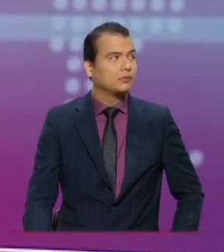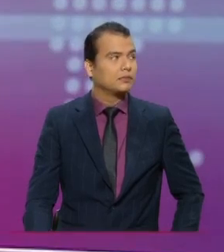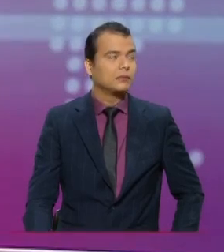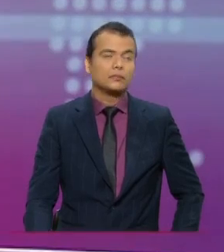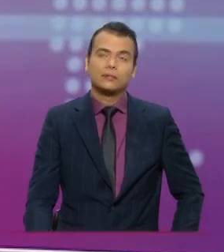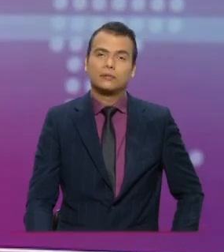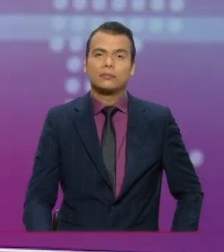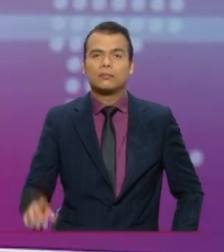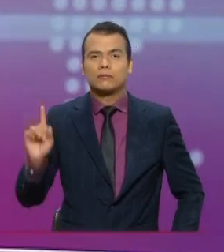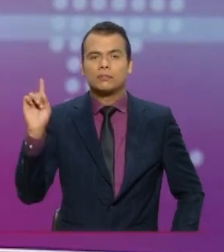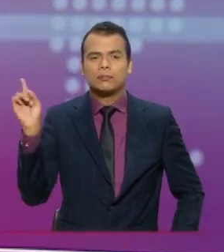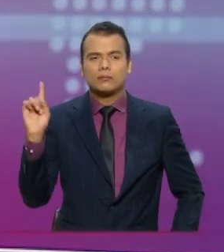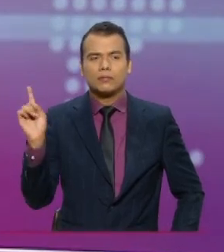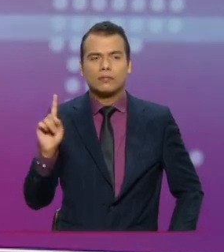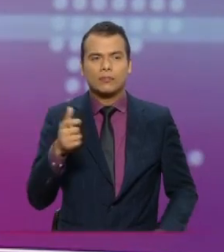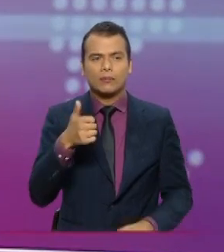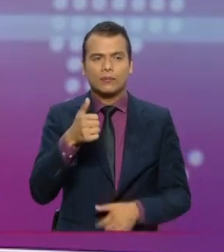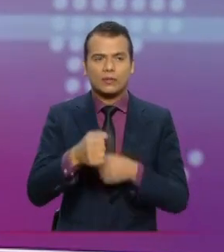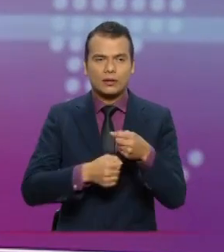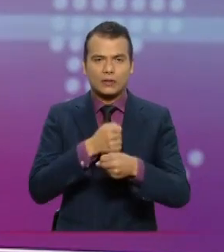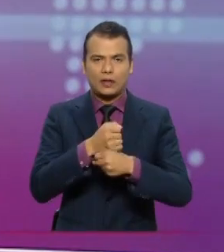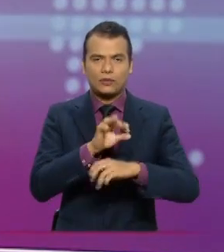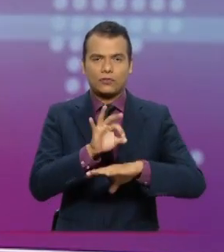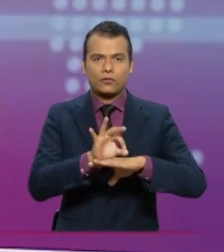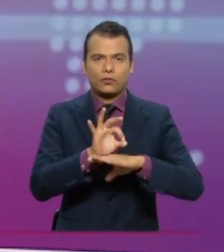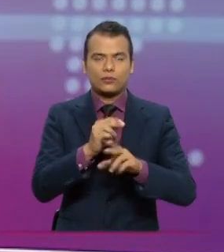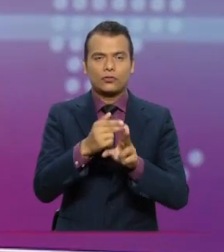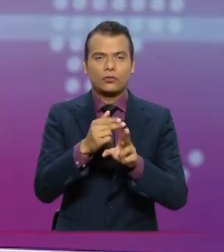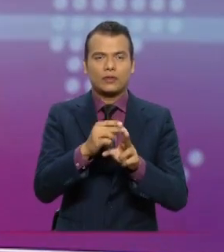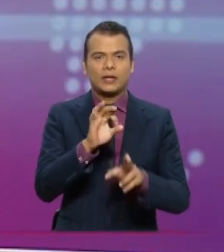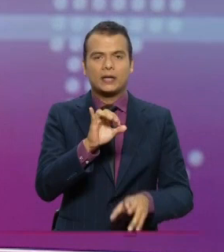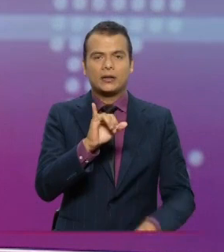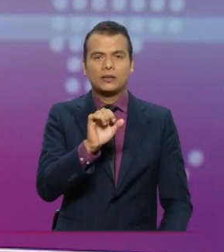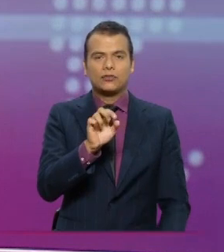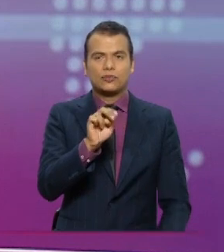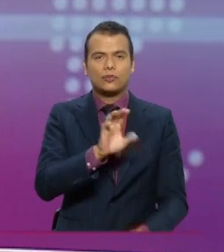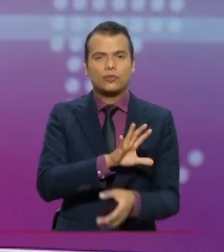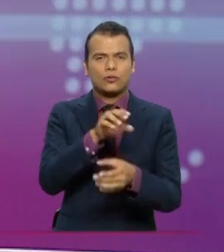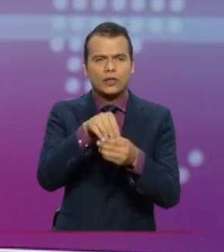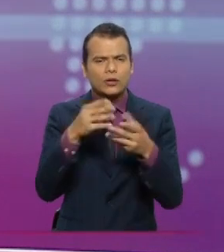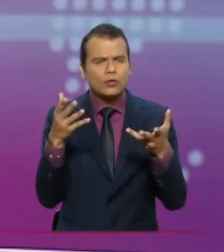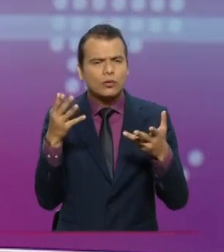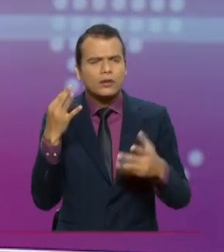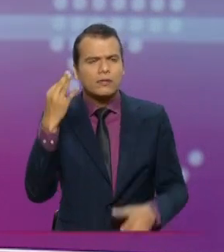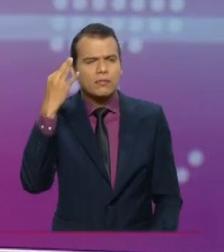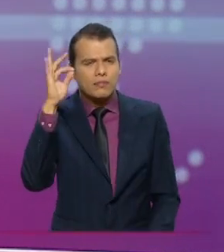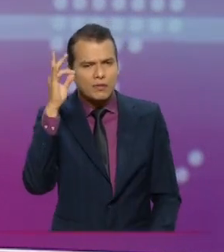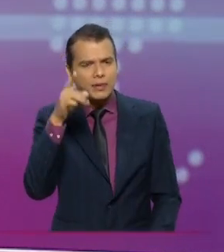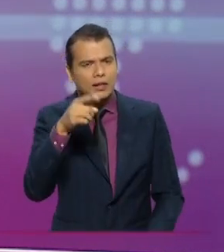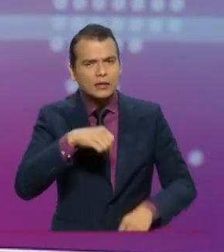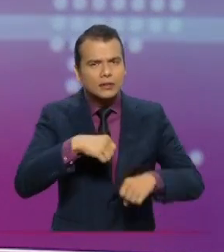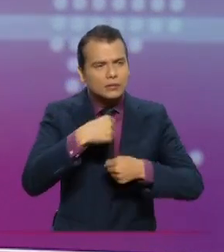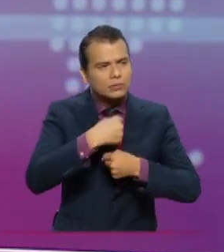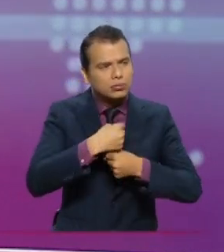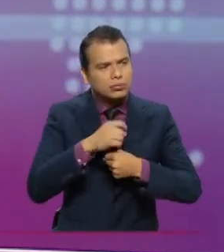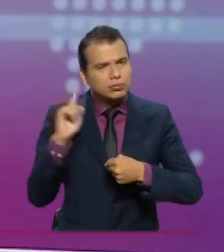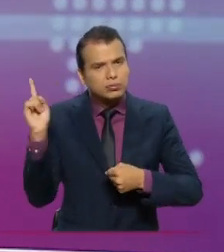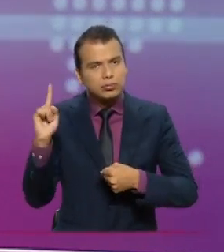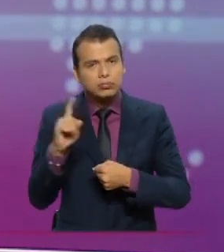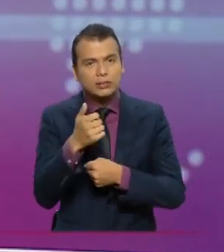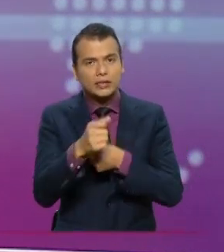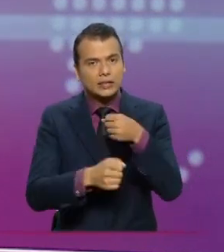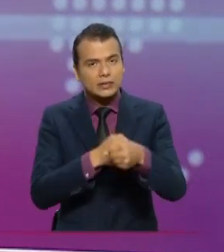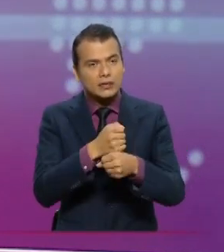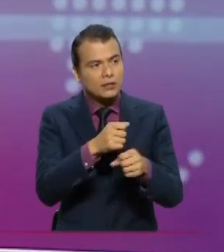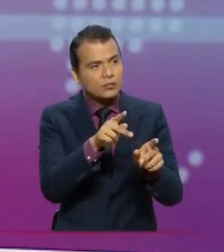Por más de 10 años, Sion, una fundación ubicada en Palmira, Valle del Cauca, viene trabajando para restaurar la vida de personas